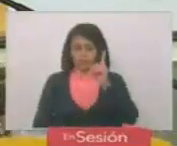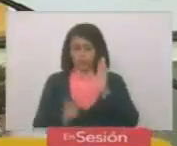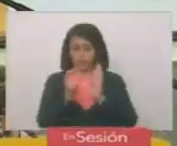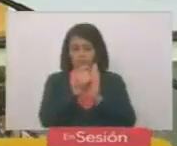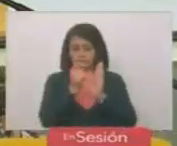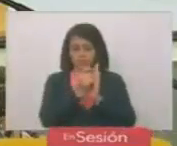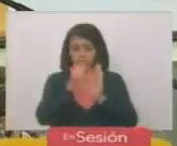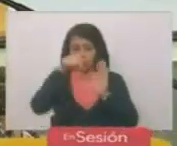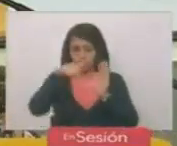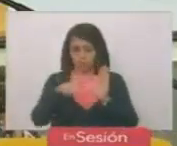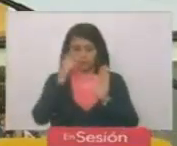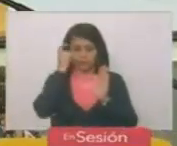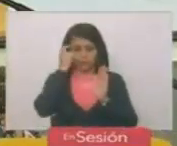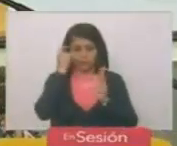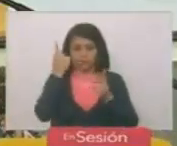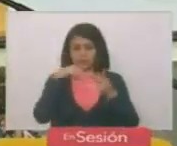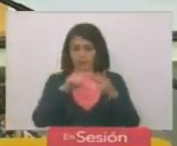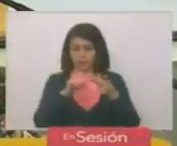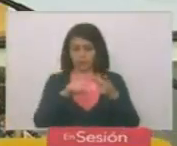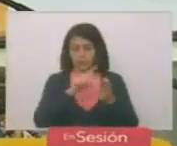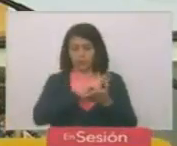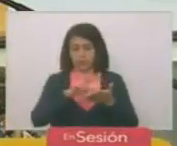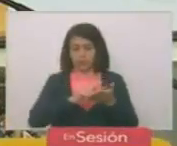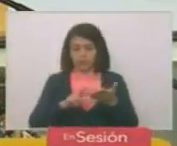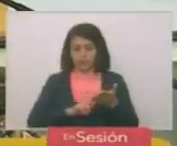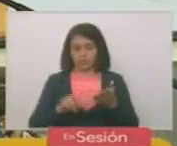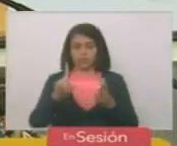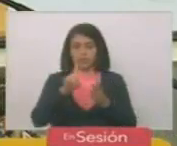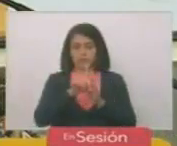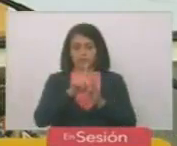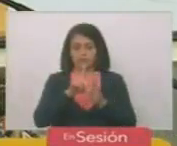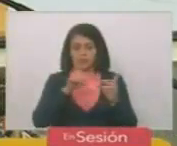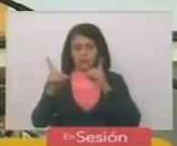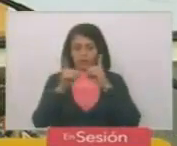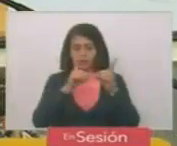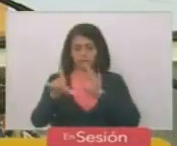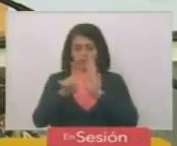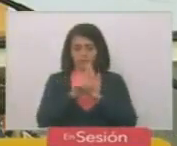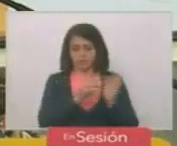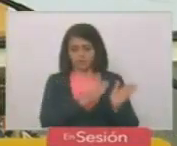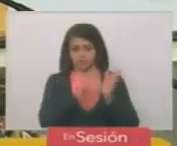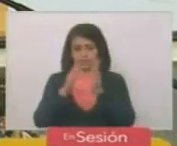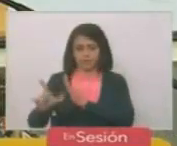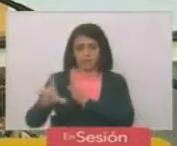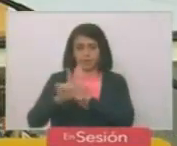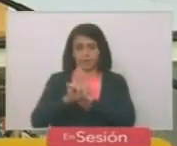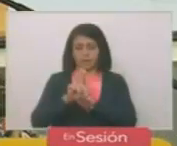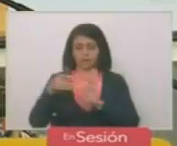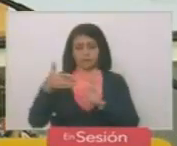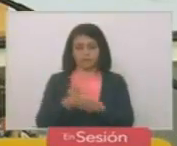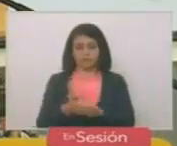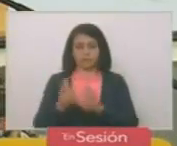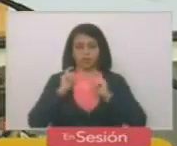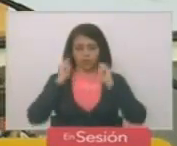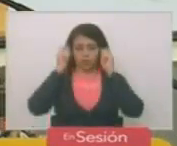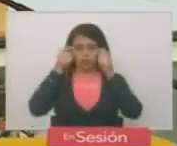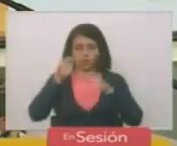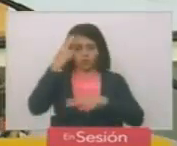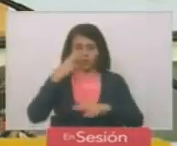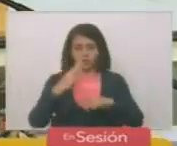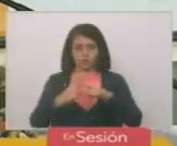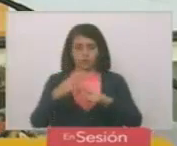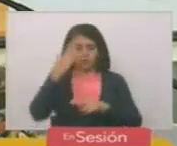del orden del día. Segunda discusión del proyecto de ley derogatoria de la ley sobre la condecoración